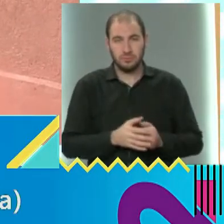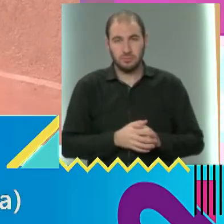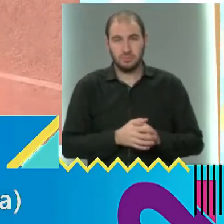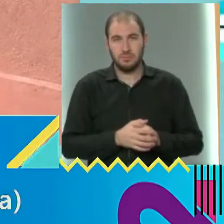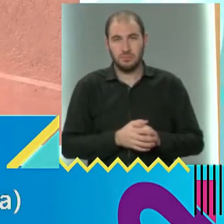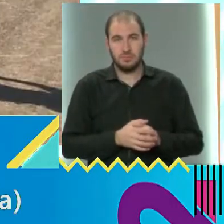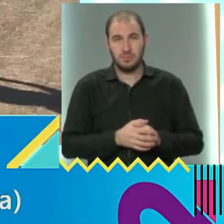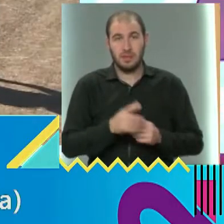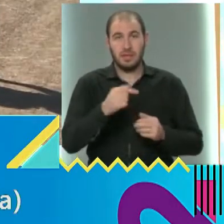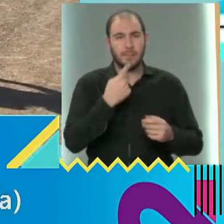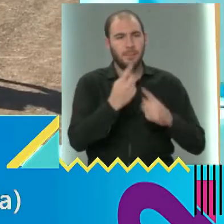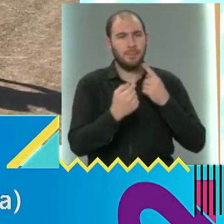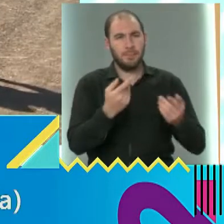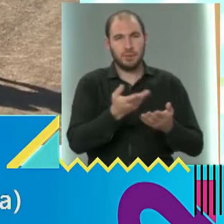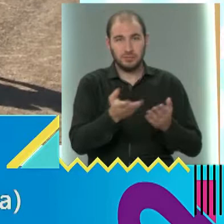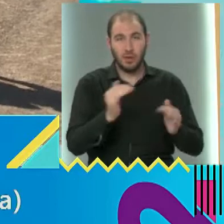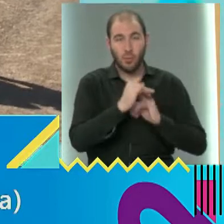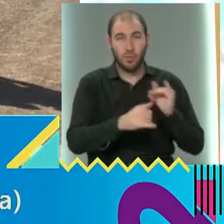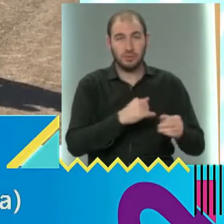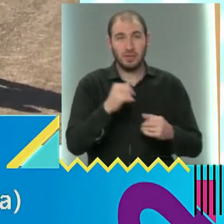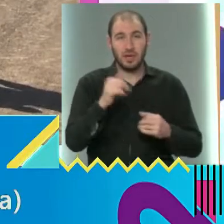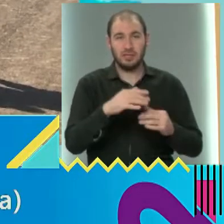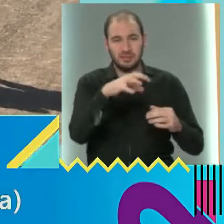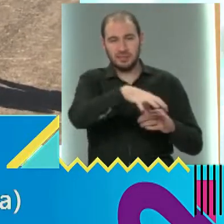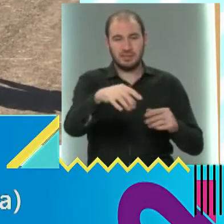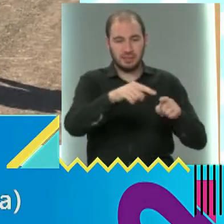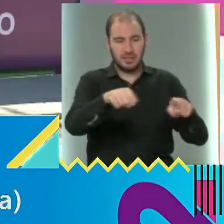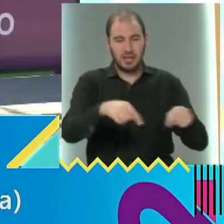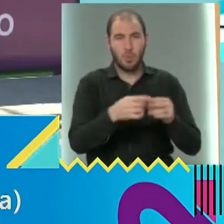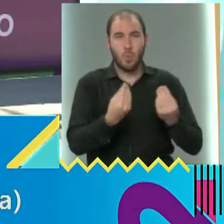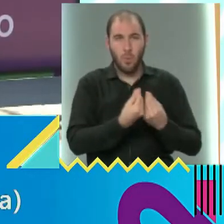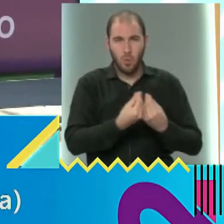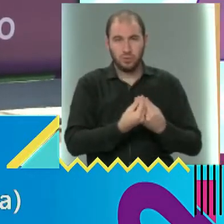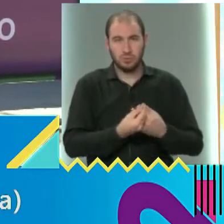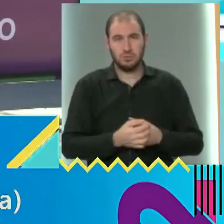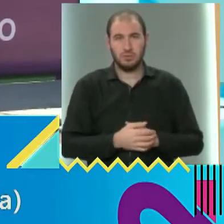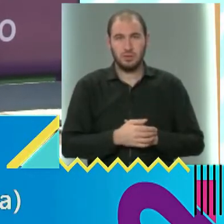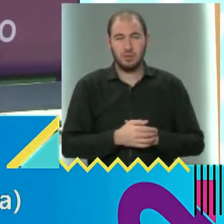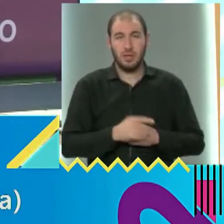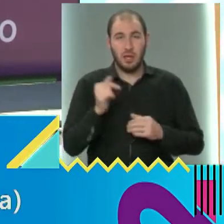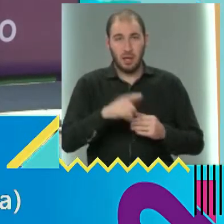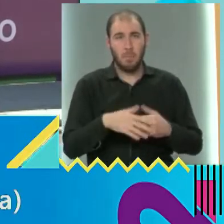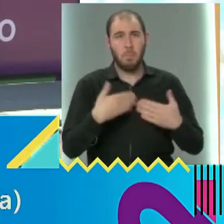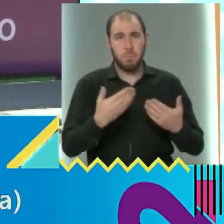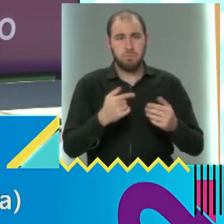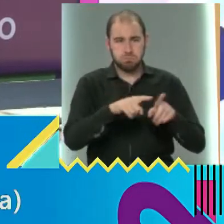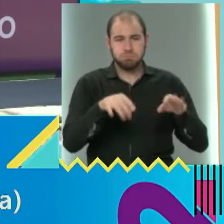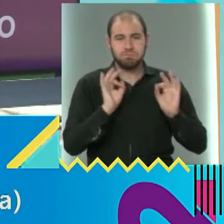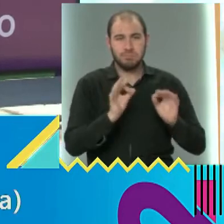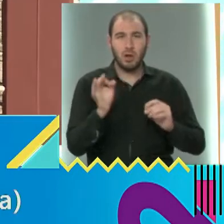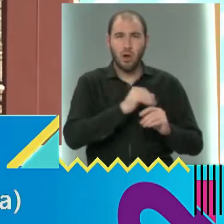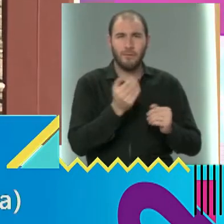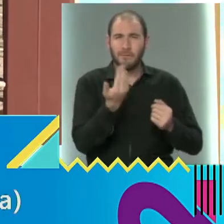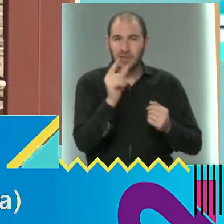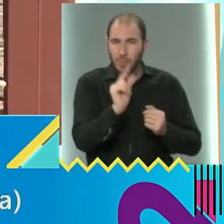y este relevamiento arrojó que existen muchos terrenos que están en condiciones que tienen la urbanización completa o que le falta